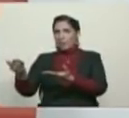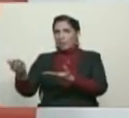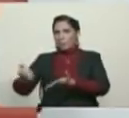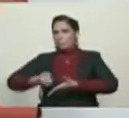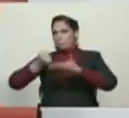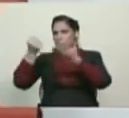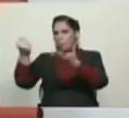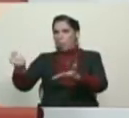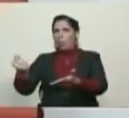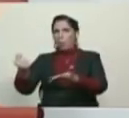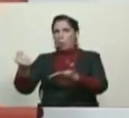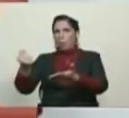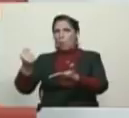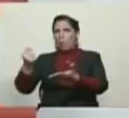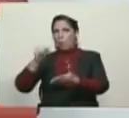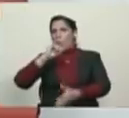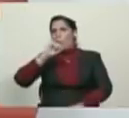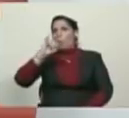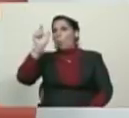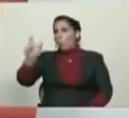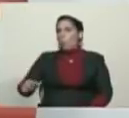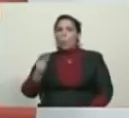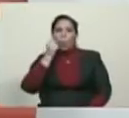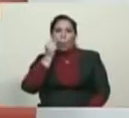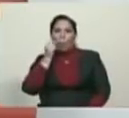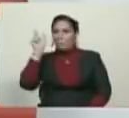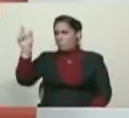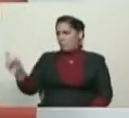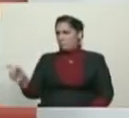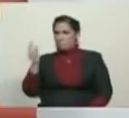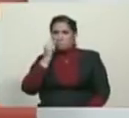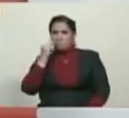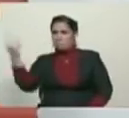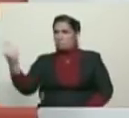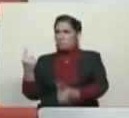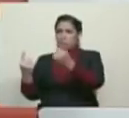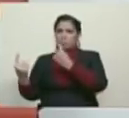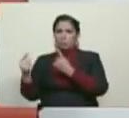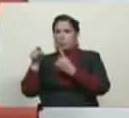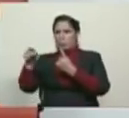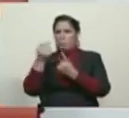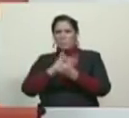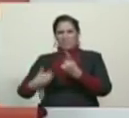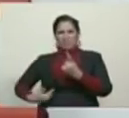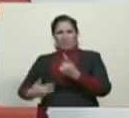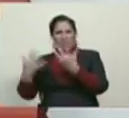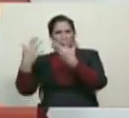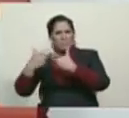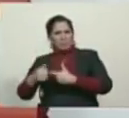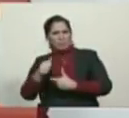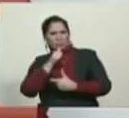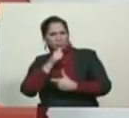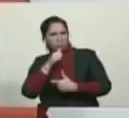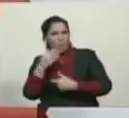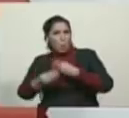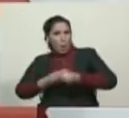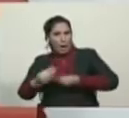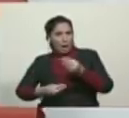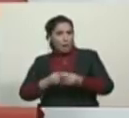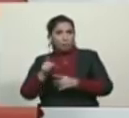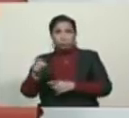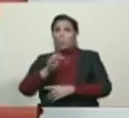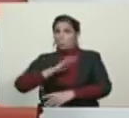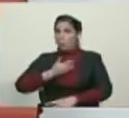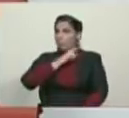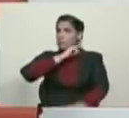pagaré a Juancito o a Pedrito porque se presente y diga yo soy presidente o yo administro. Quien lo haga se expone a demanda. No